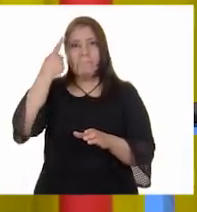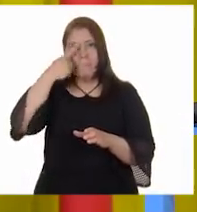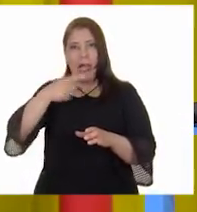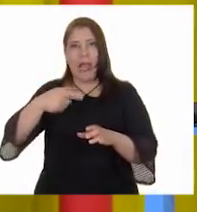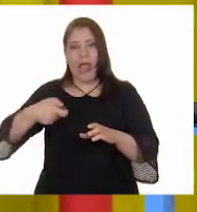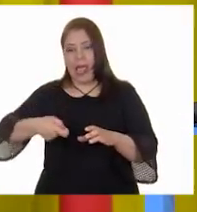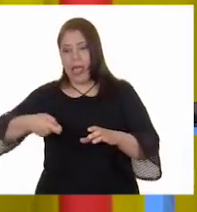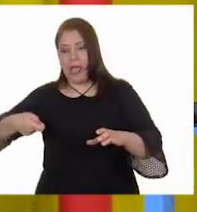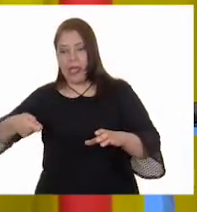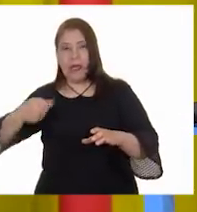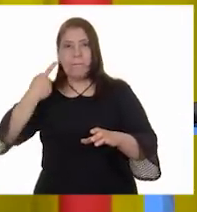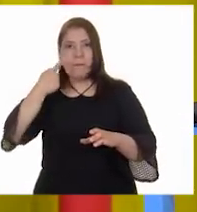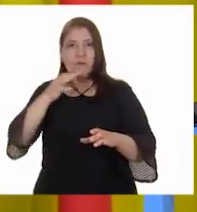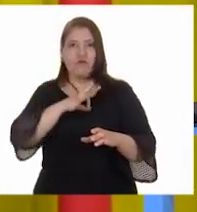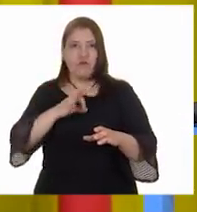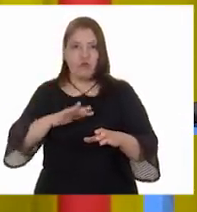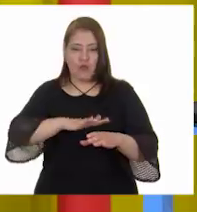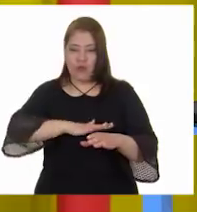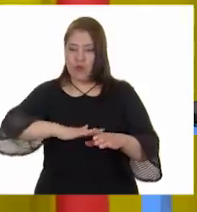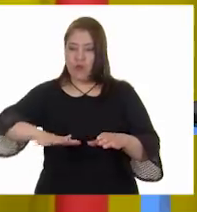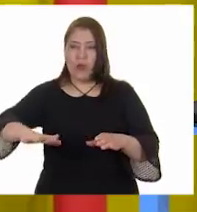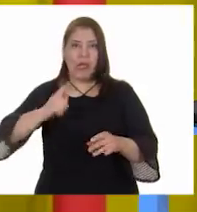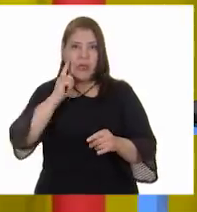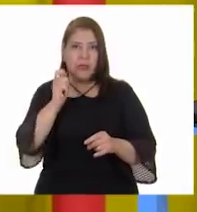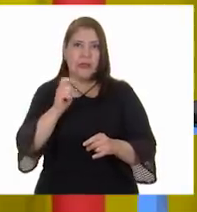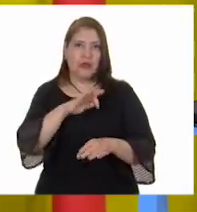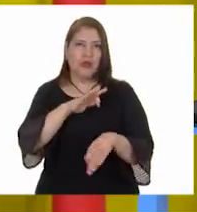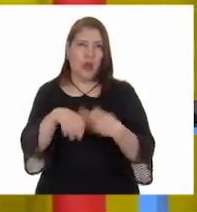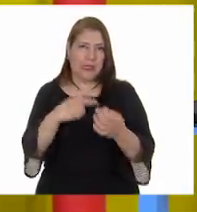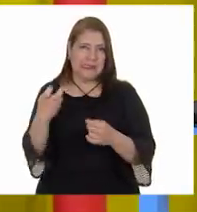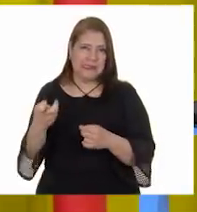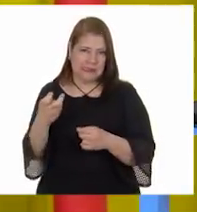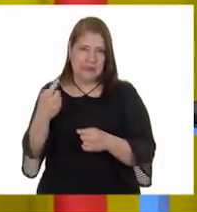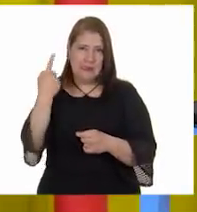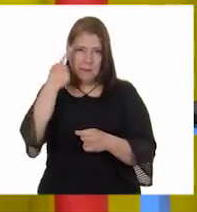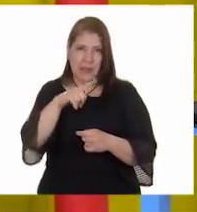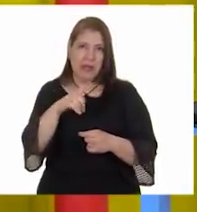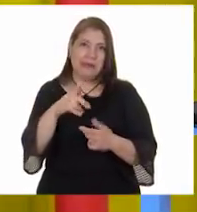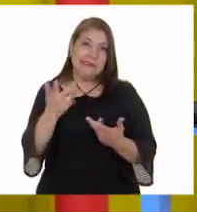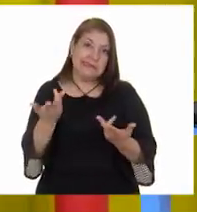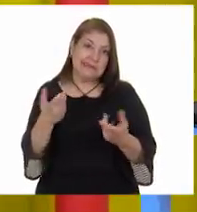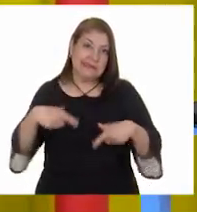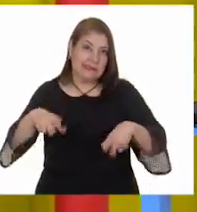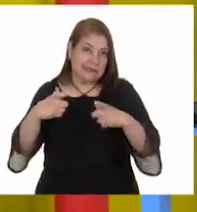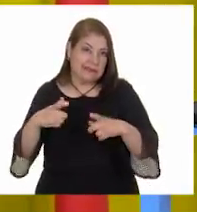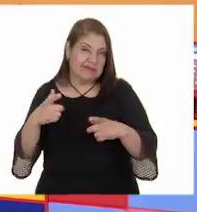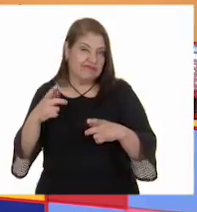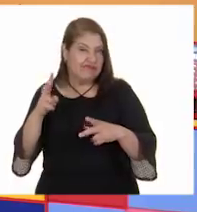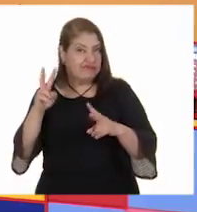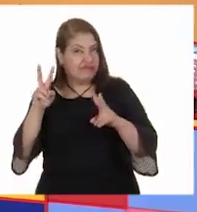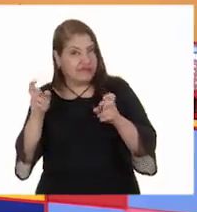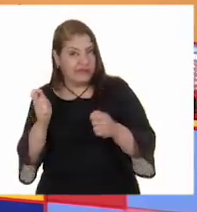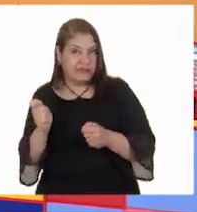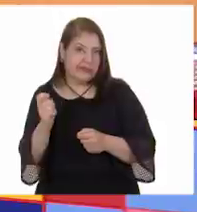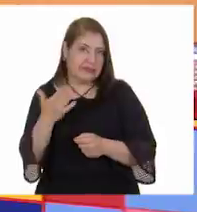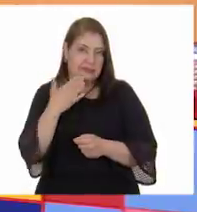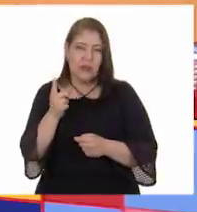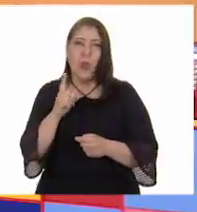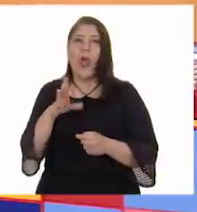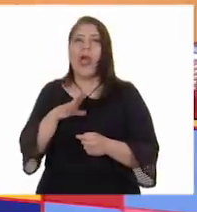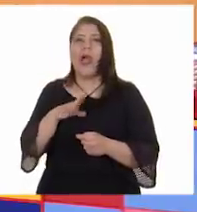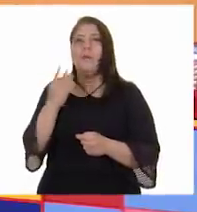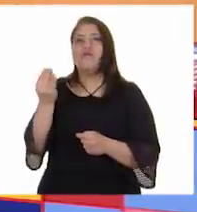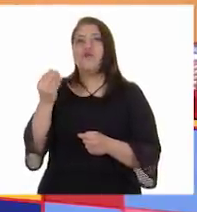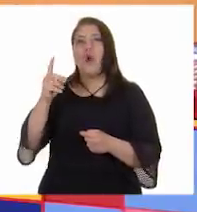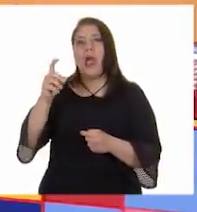pudiera estar pues lleno de esta mezcla para poder hacer el hot cake. Como dijo Eric, estaba muy líquida. Entonces,